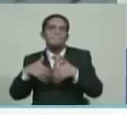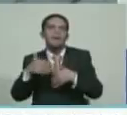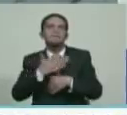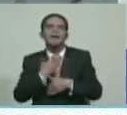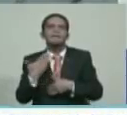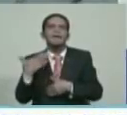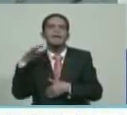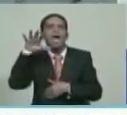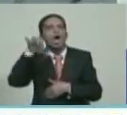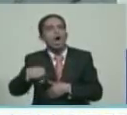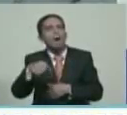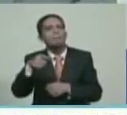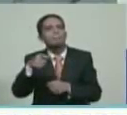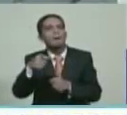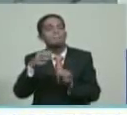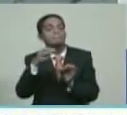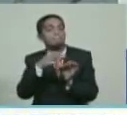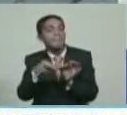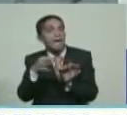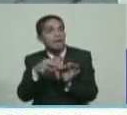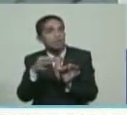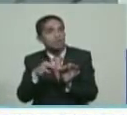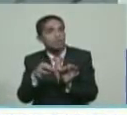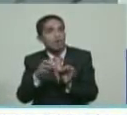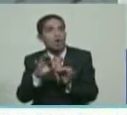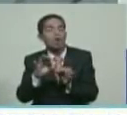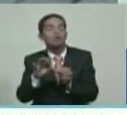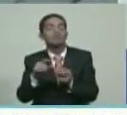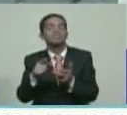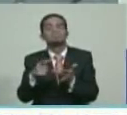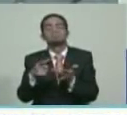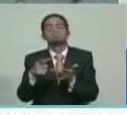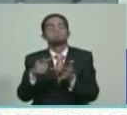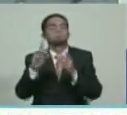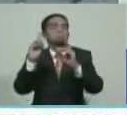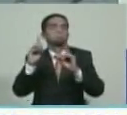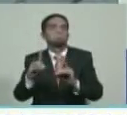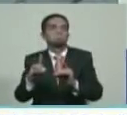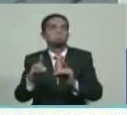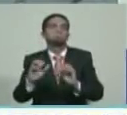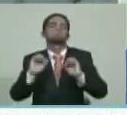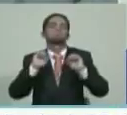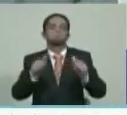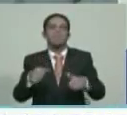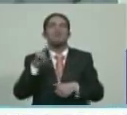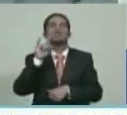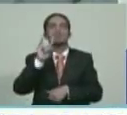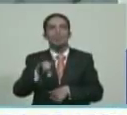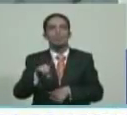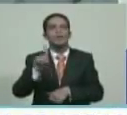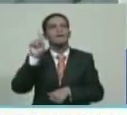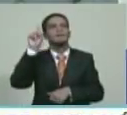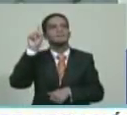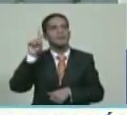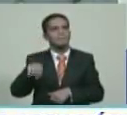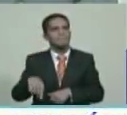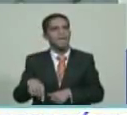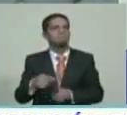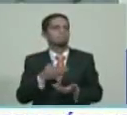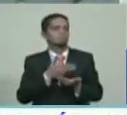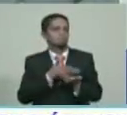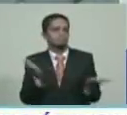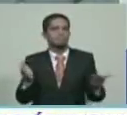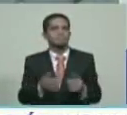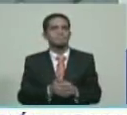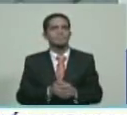en efectivo o pagando con otras cripto moneda a partir del lunes también queda habilitado